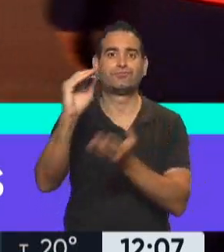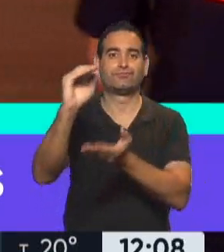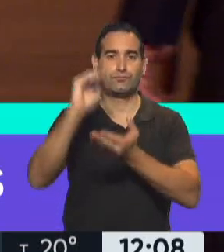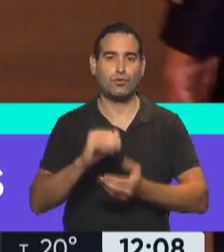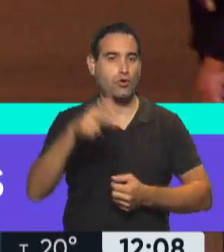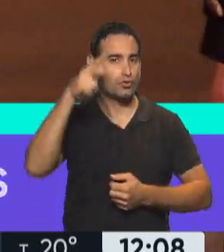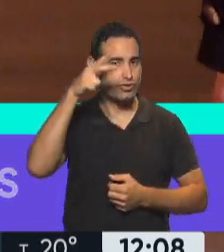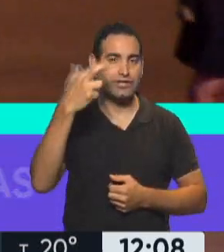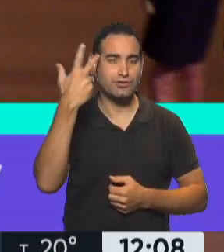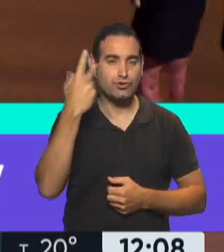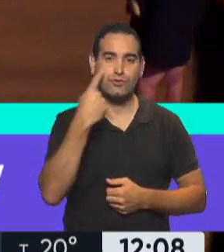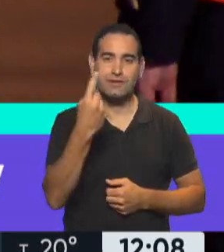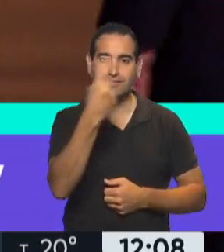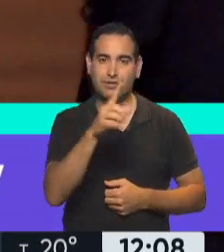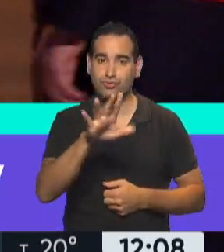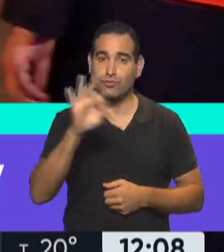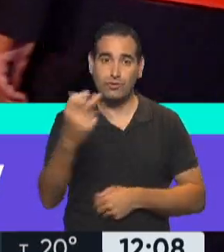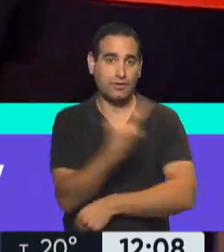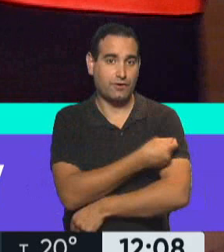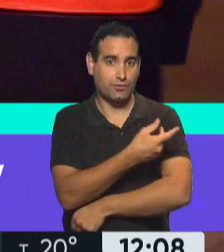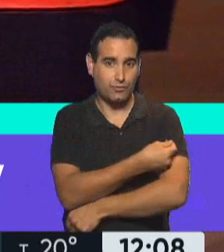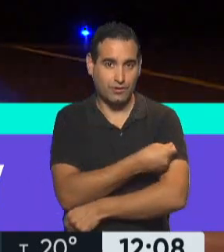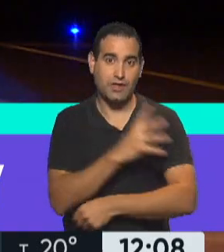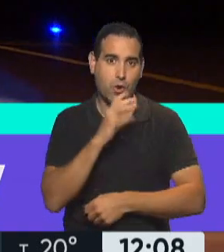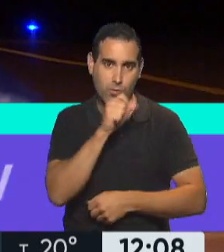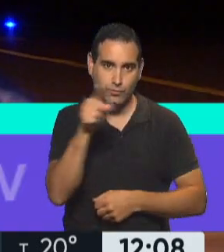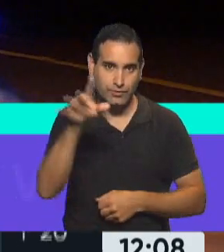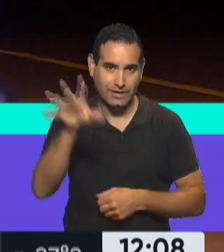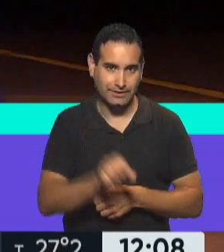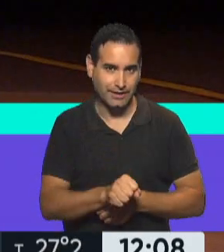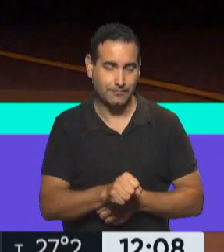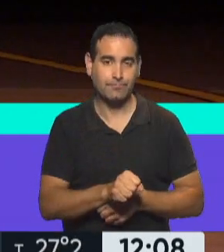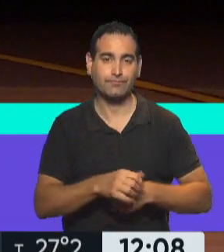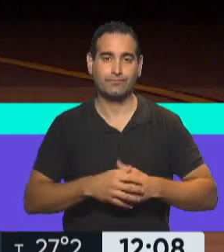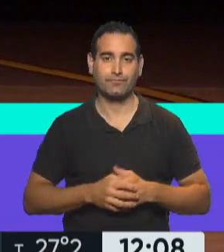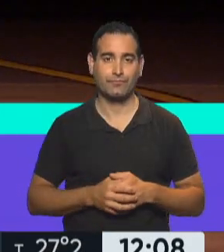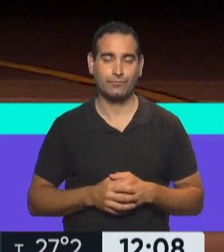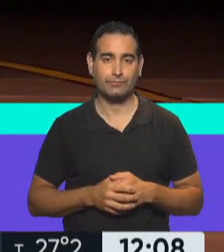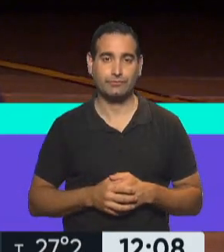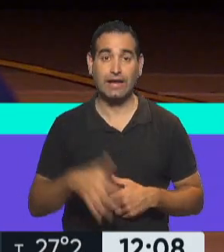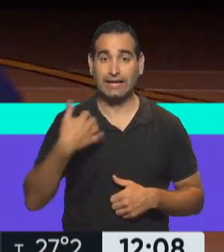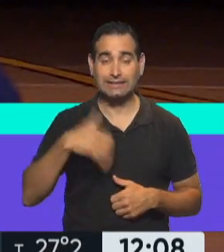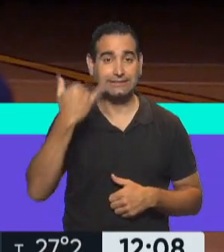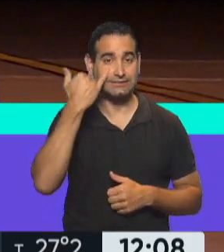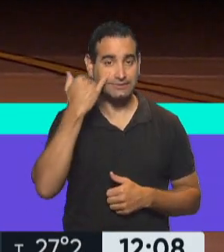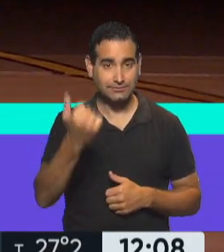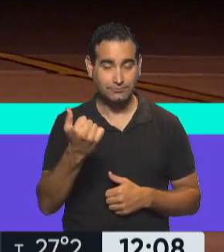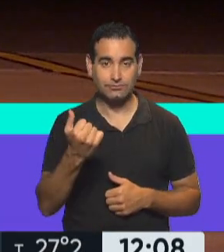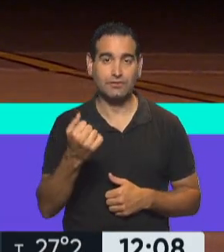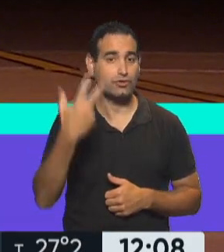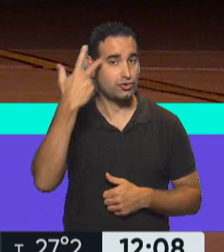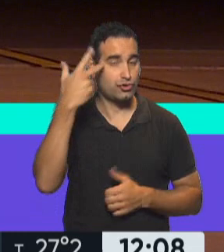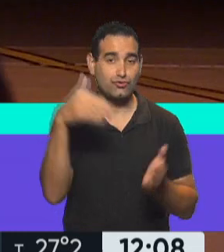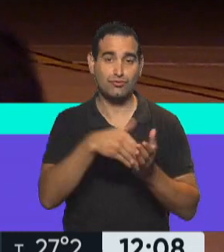con 818.150 dosis desde Rusia. La Argentina, como muestran los números, ya superó las